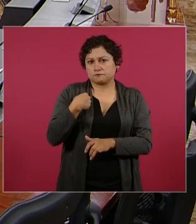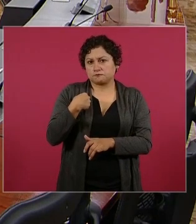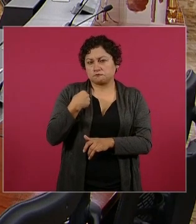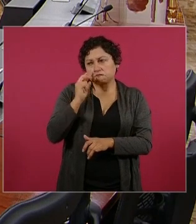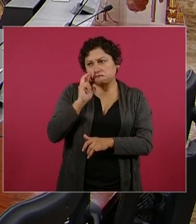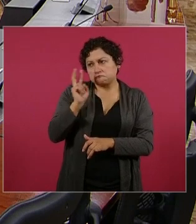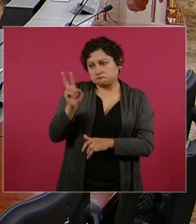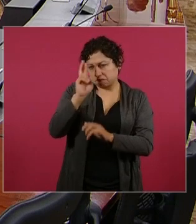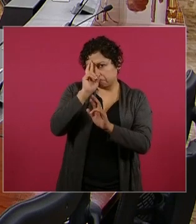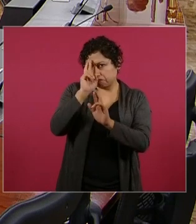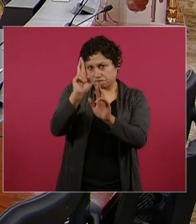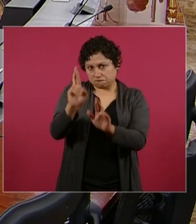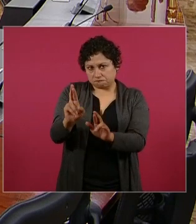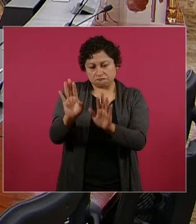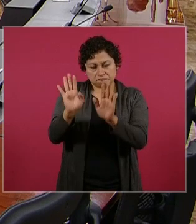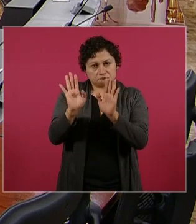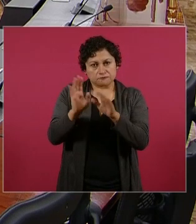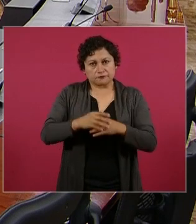respeto,